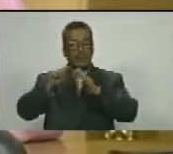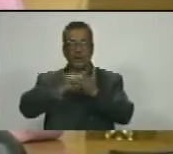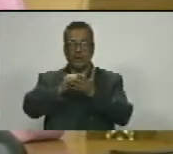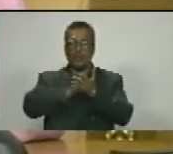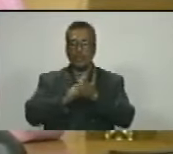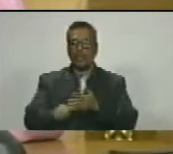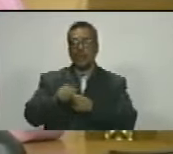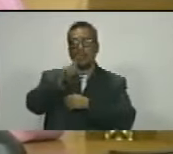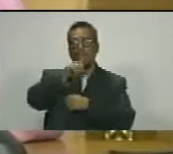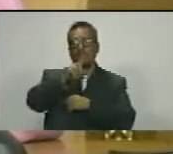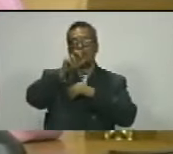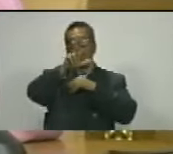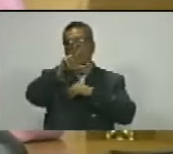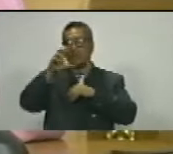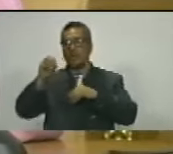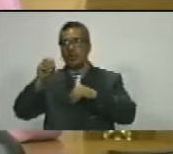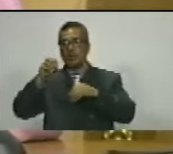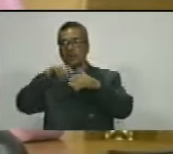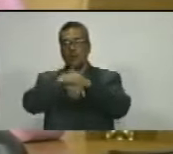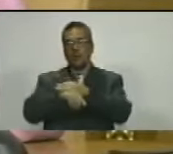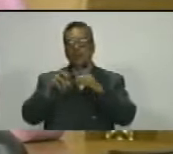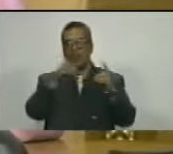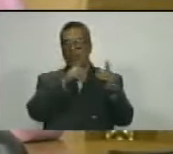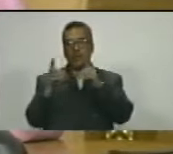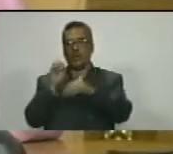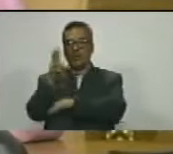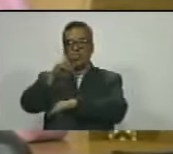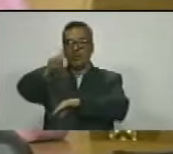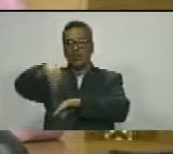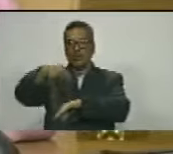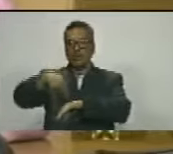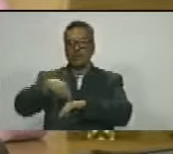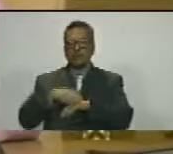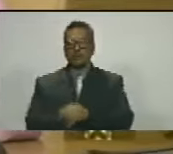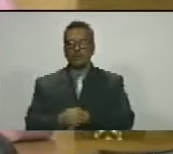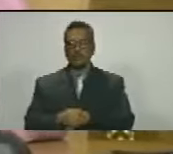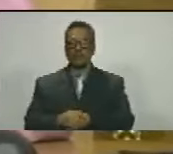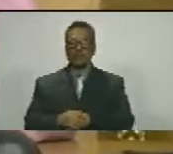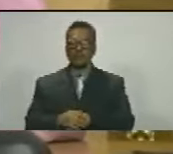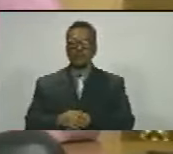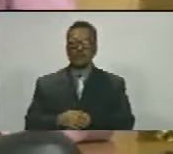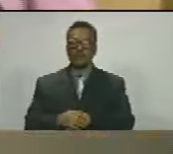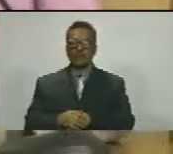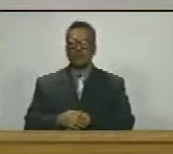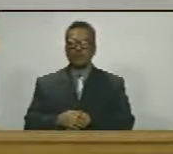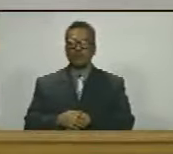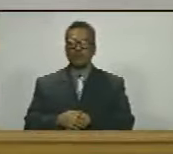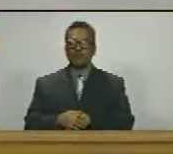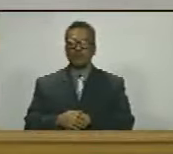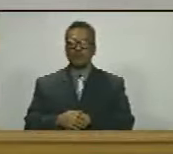artículo 130 del reglamento interior y de debates de la asamblea nacional es todo ciudadano presidente